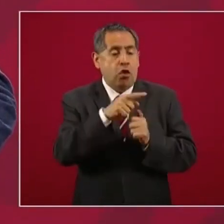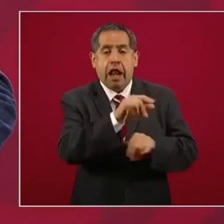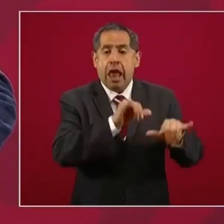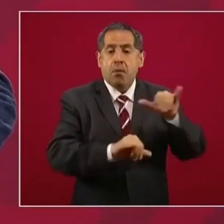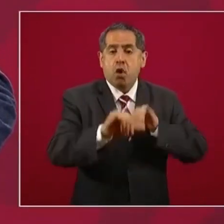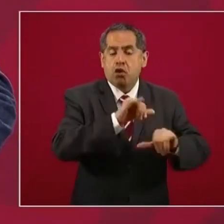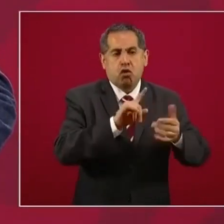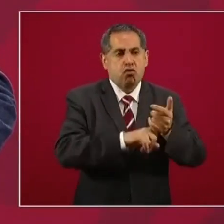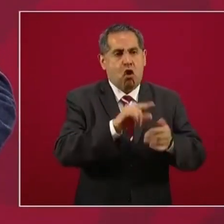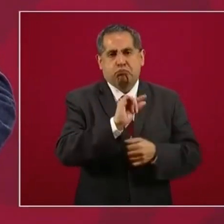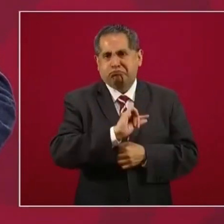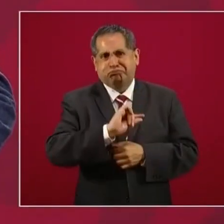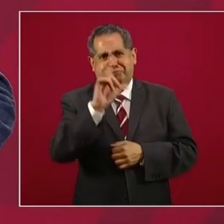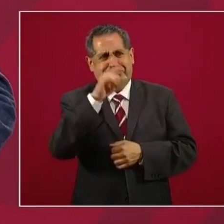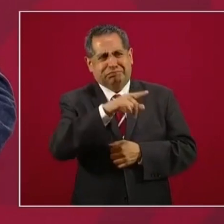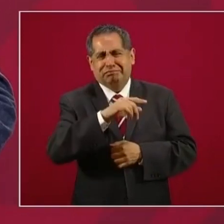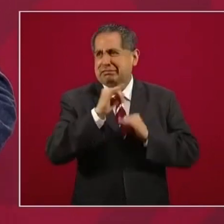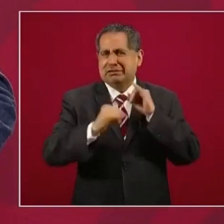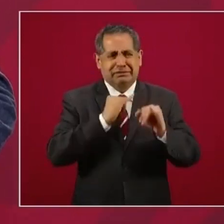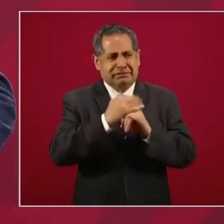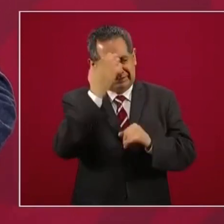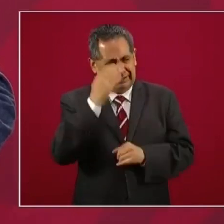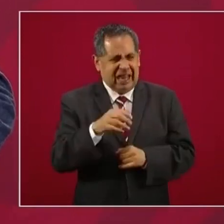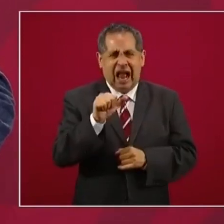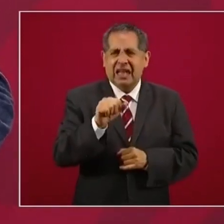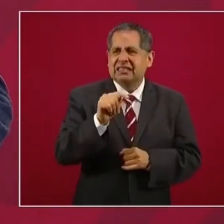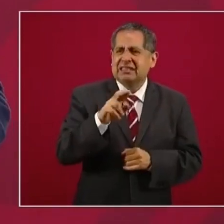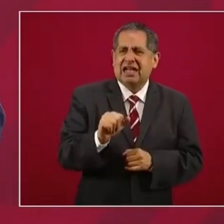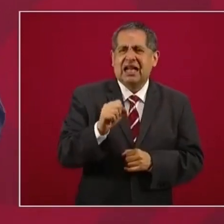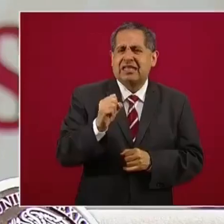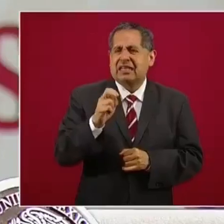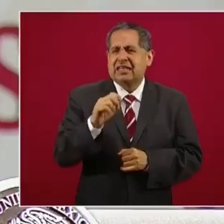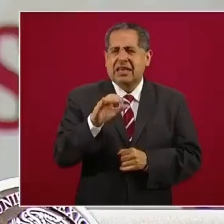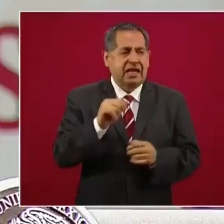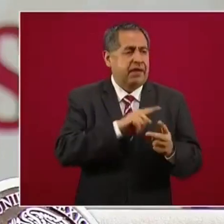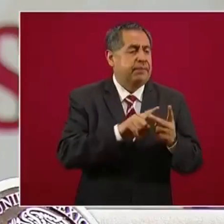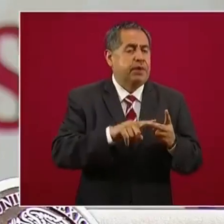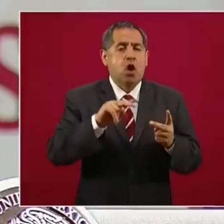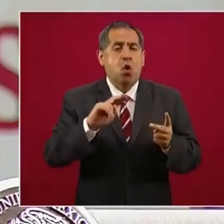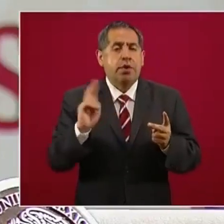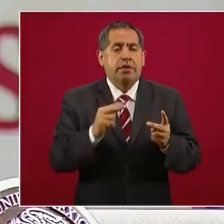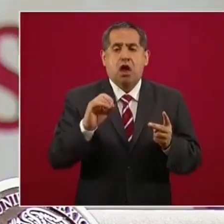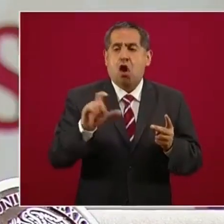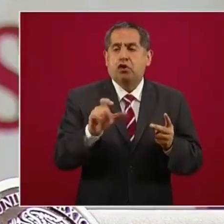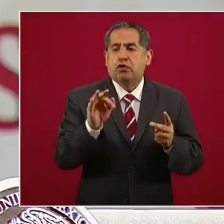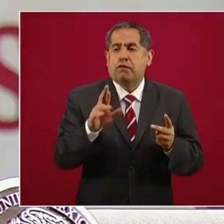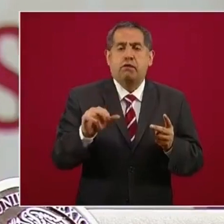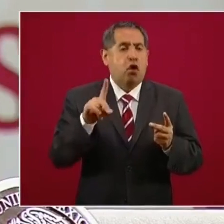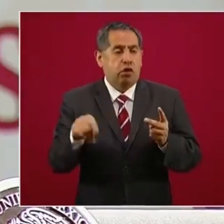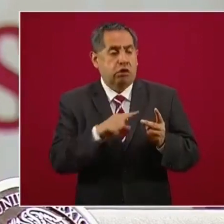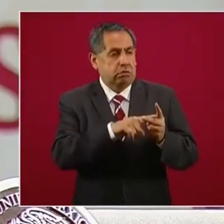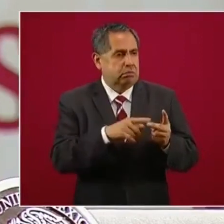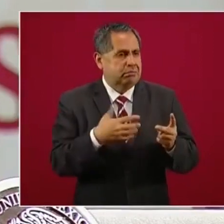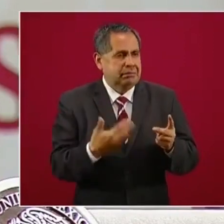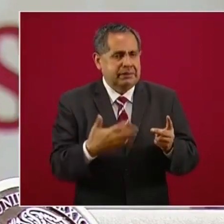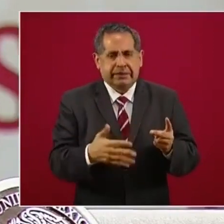de trascendencia de importancia mundial, AstraZeneca y la Universidad de Oxford, así como ya lo mencionado y desde